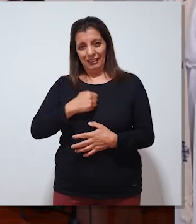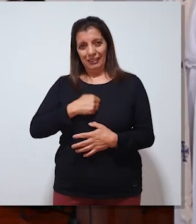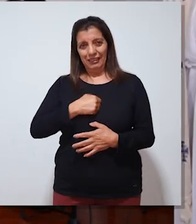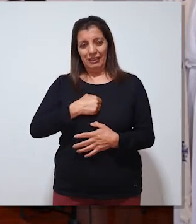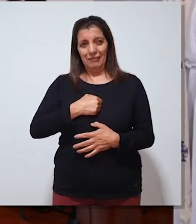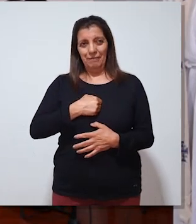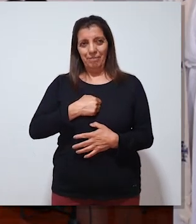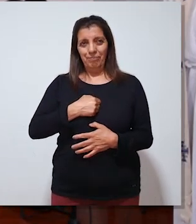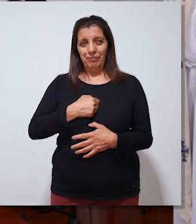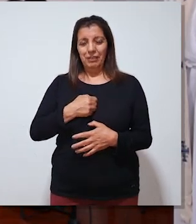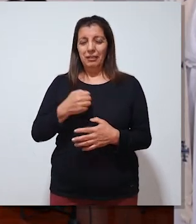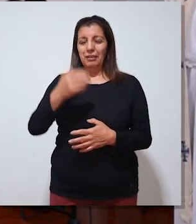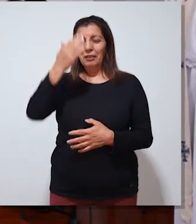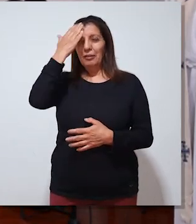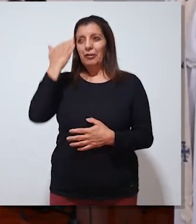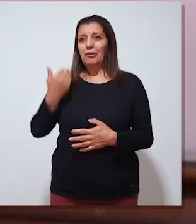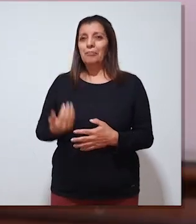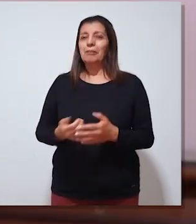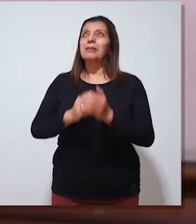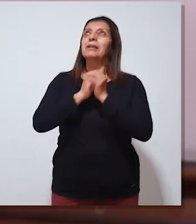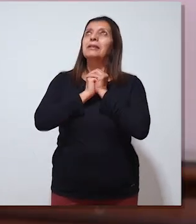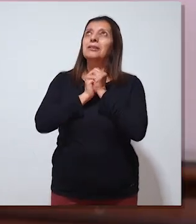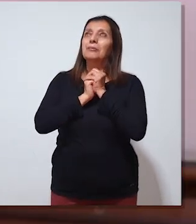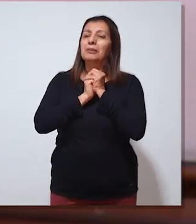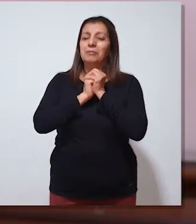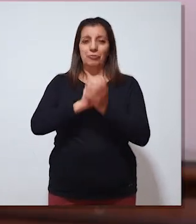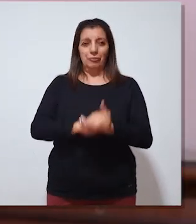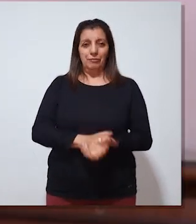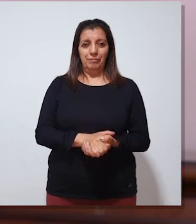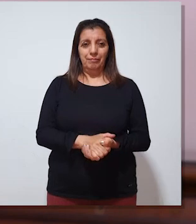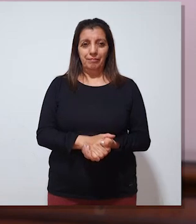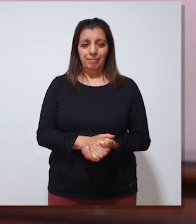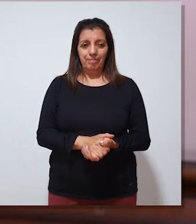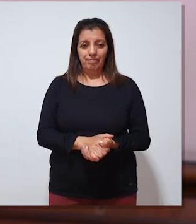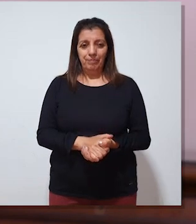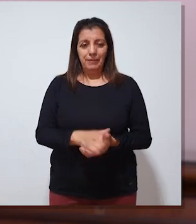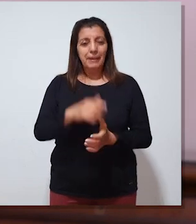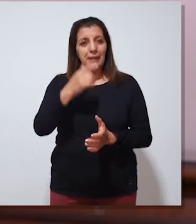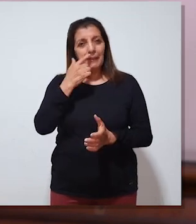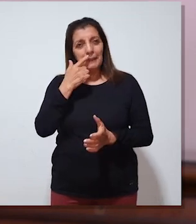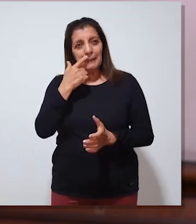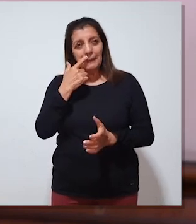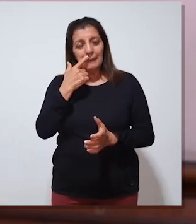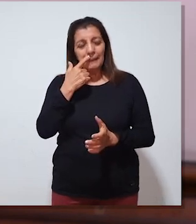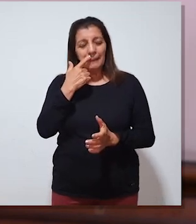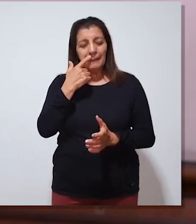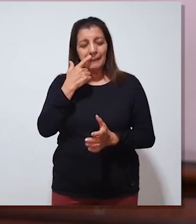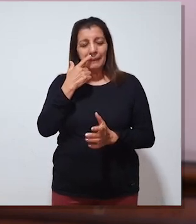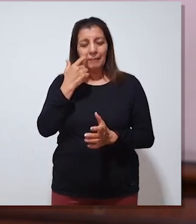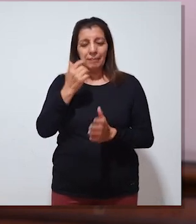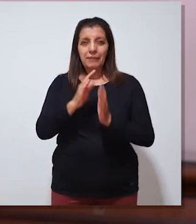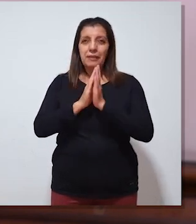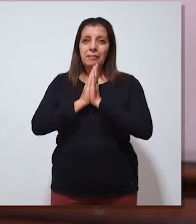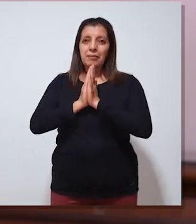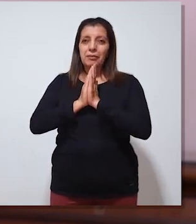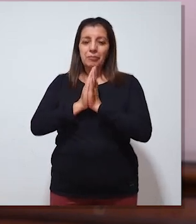Con María te lo pedimos, Señor. Señor, te pedimos por los que gobiernan nuestra nación, para